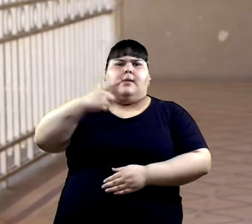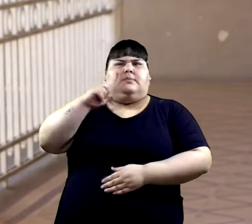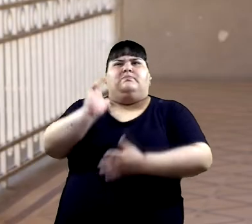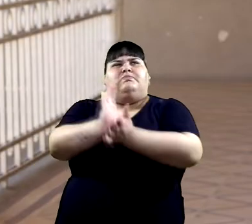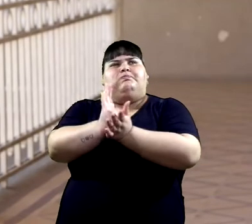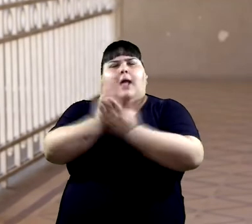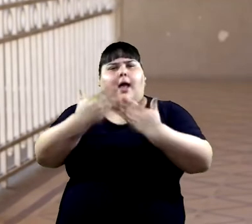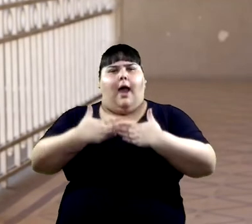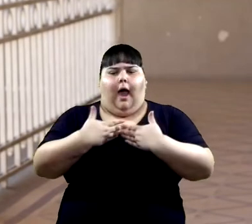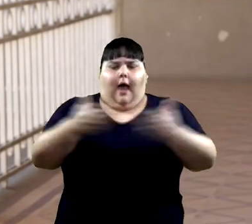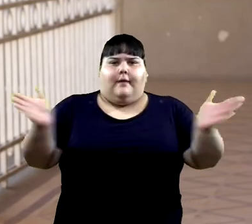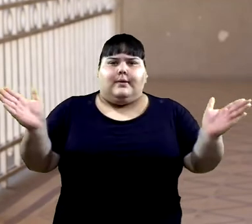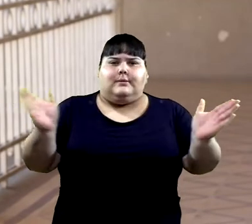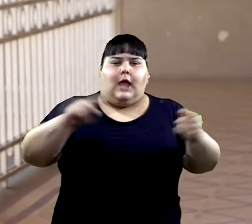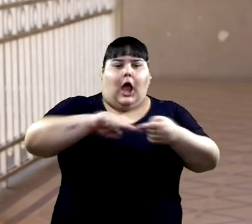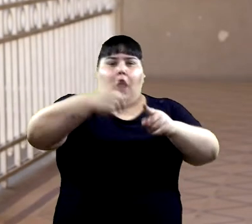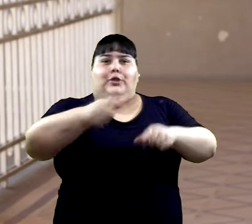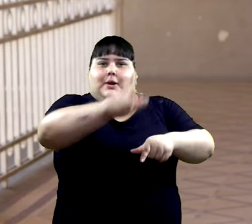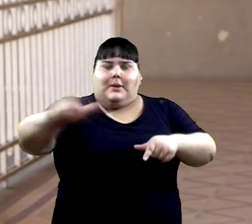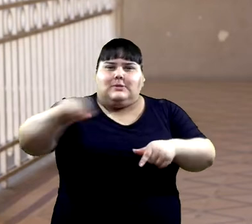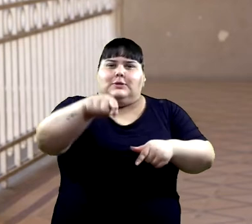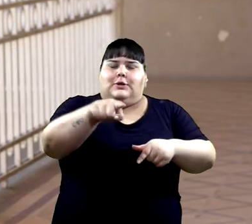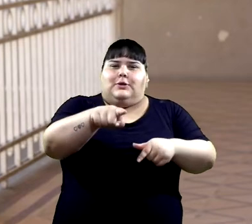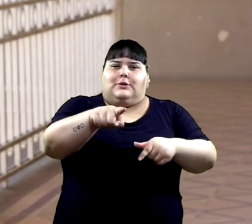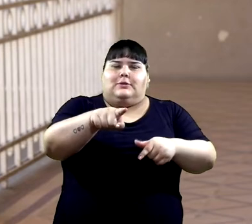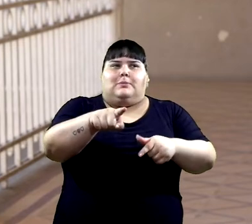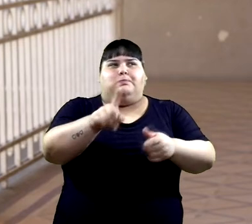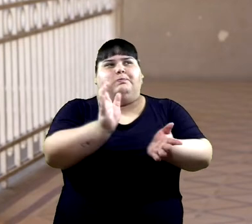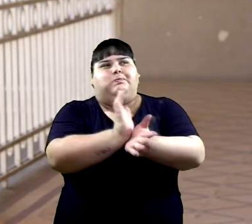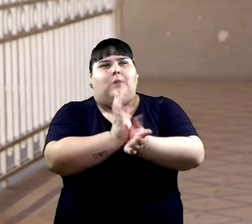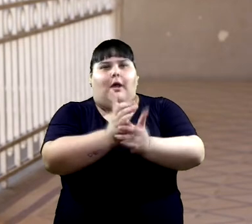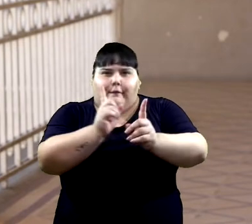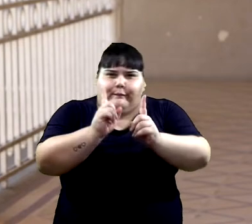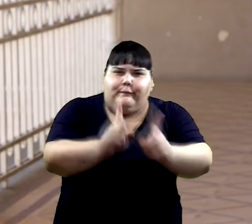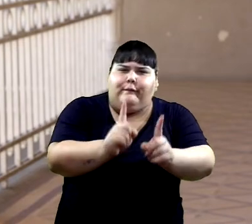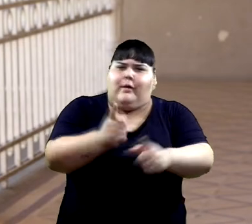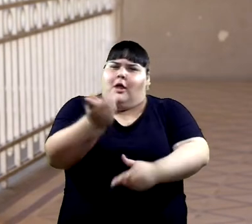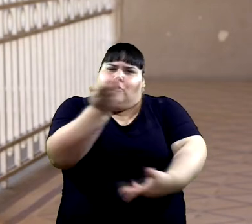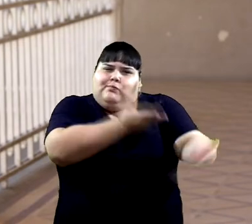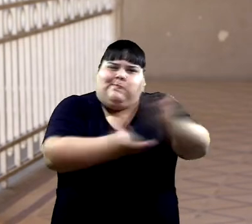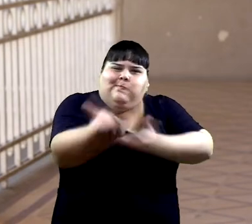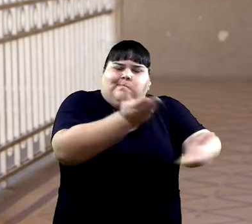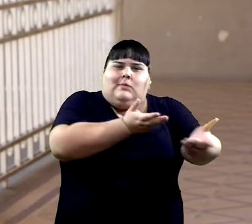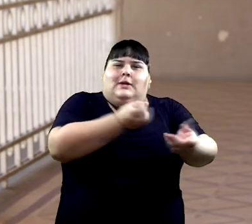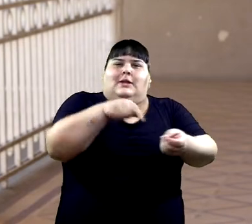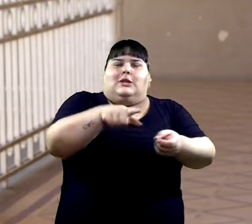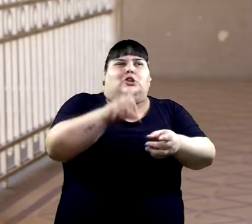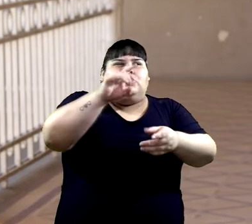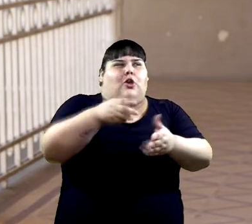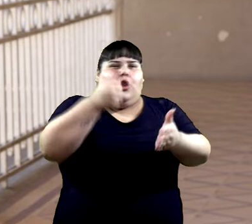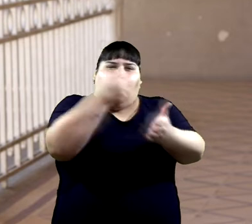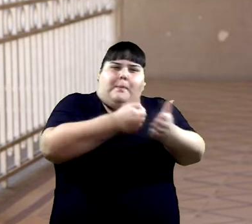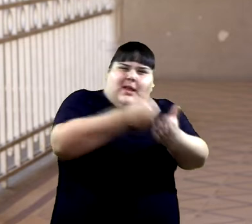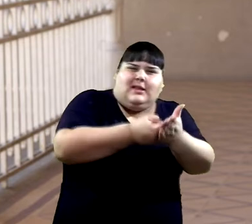La ESI es un darse a los otros, a las otras, es una retroalimentación continua que tiene que ver no solo con una militancia,